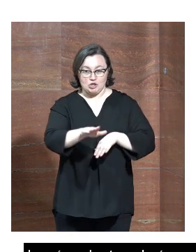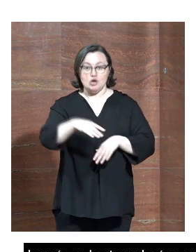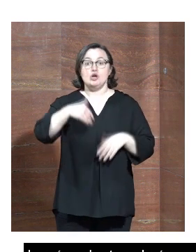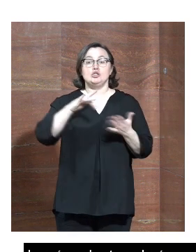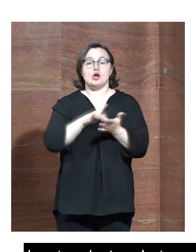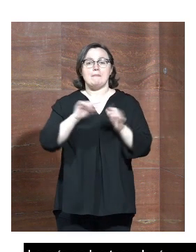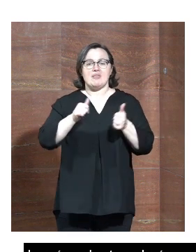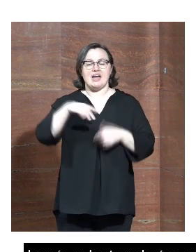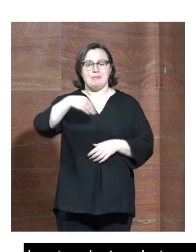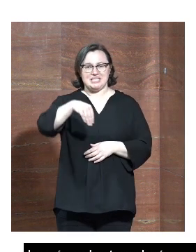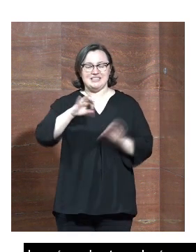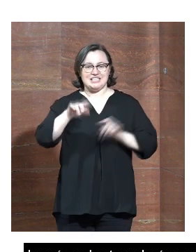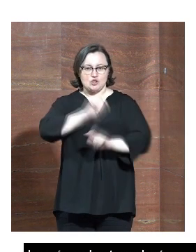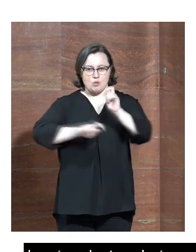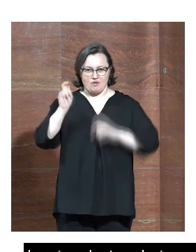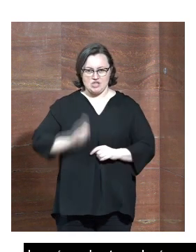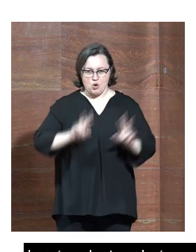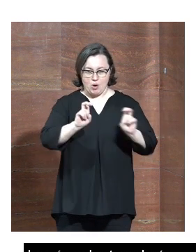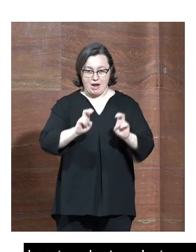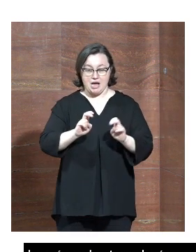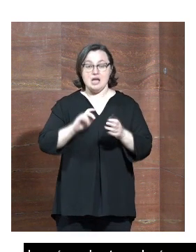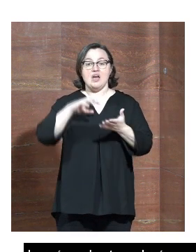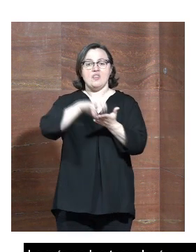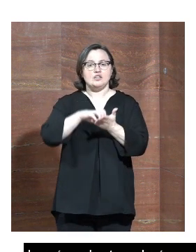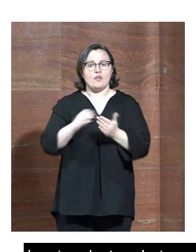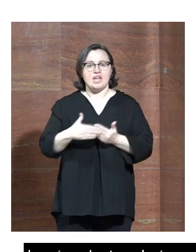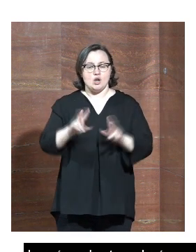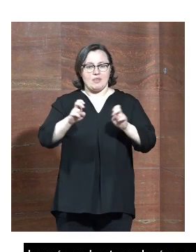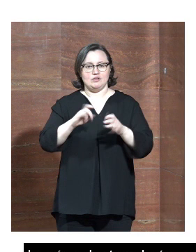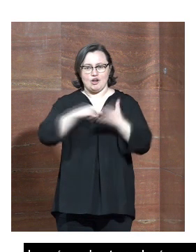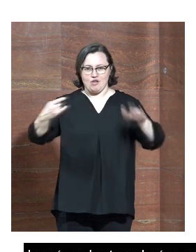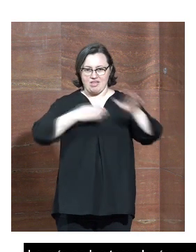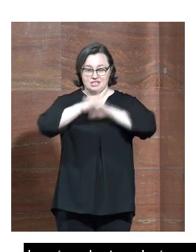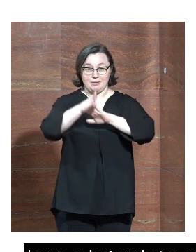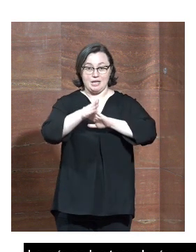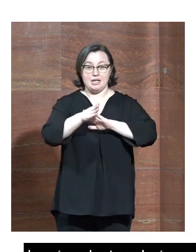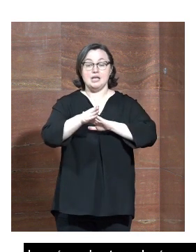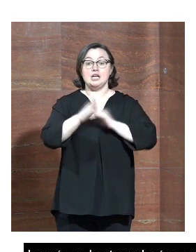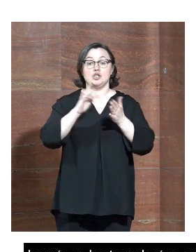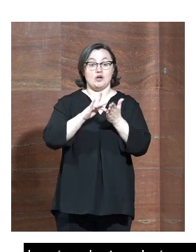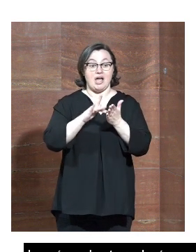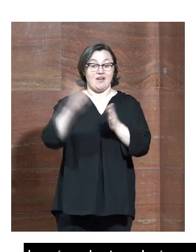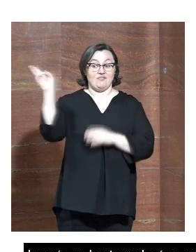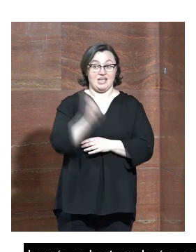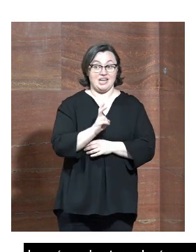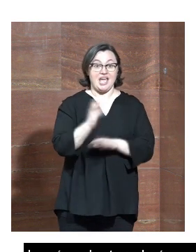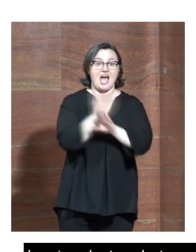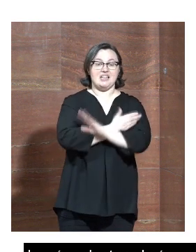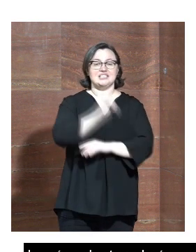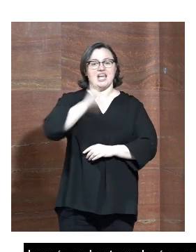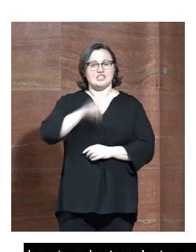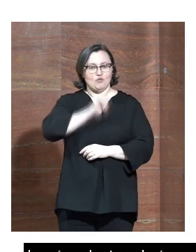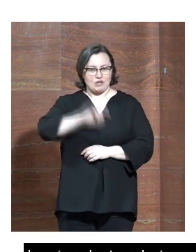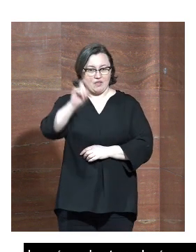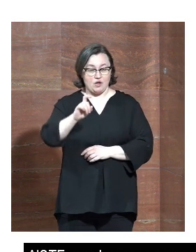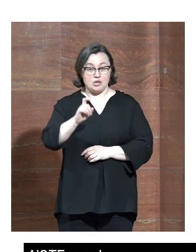de una nueva asociación profesional, Centro de Innovación en Tecnologías Accesibles, que es la continuación de otra fundación